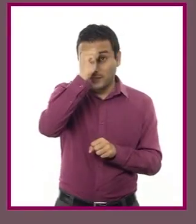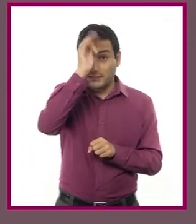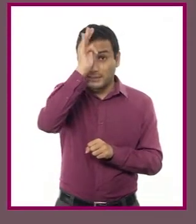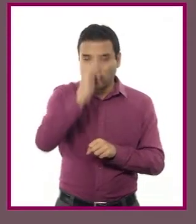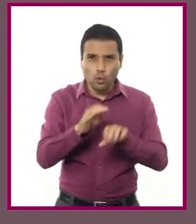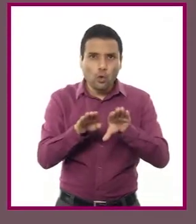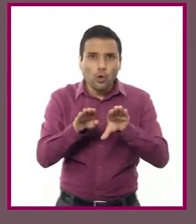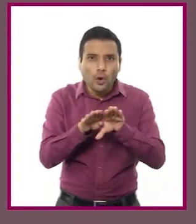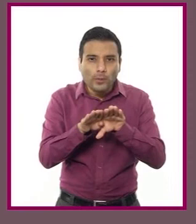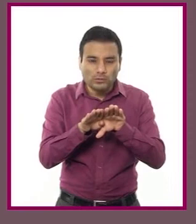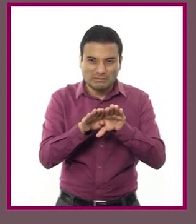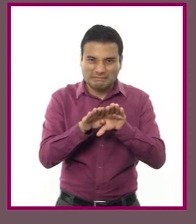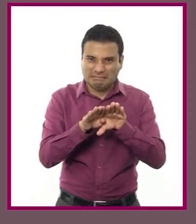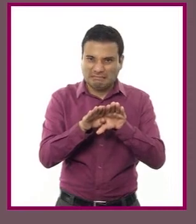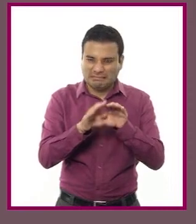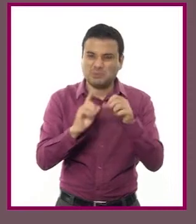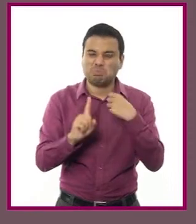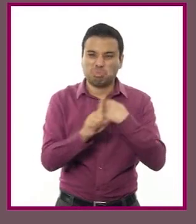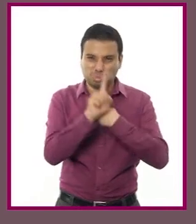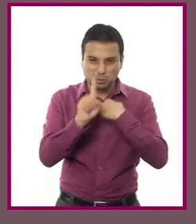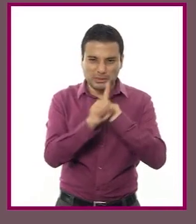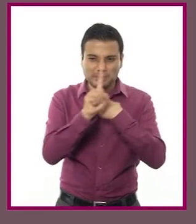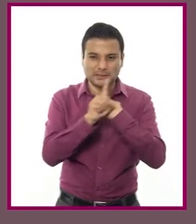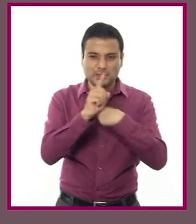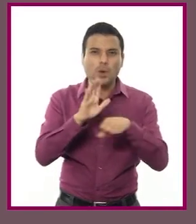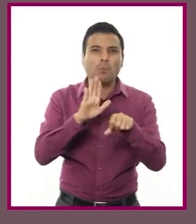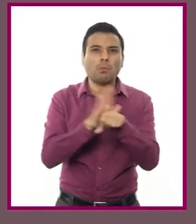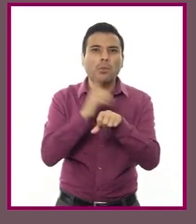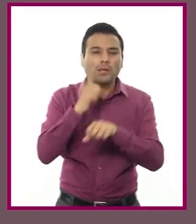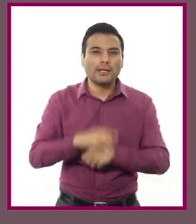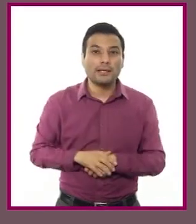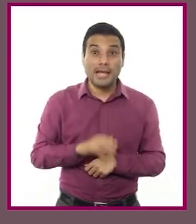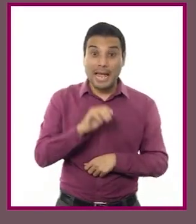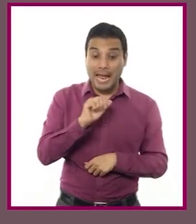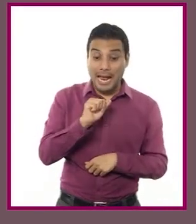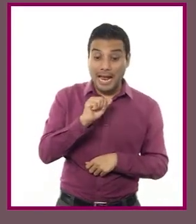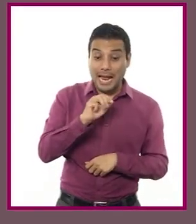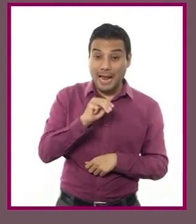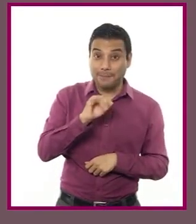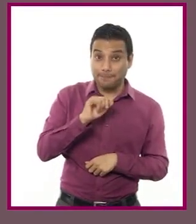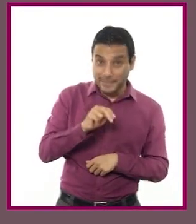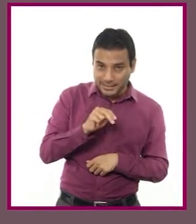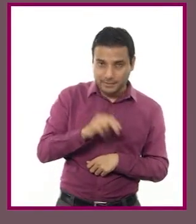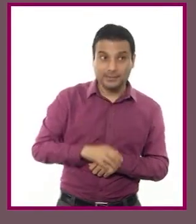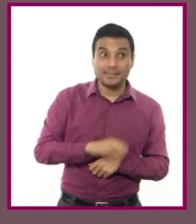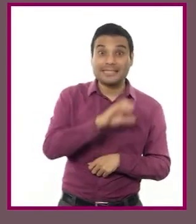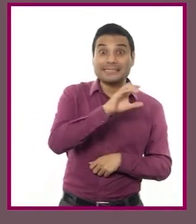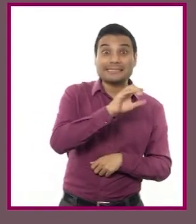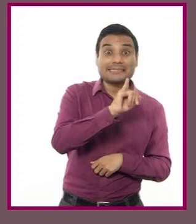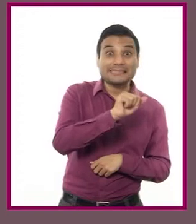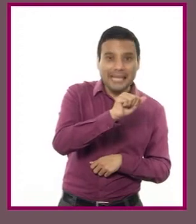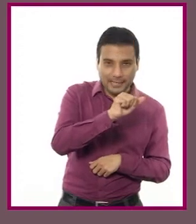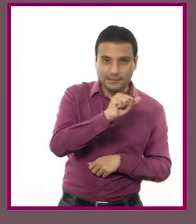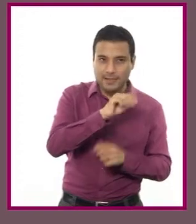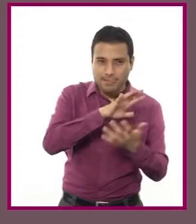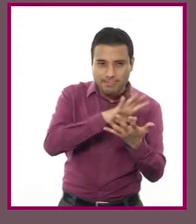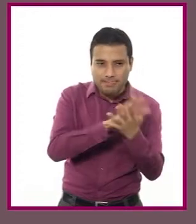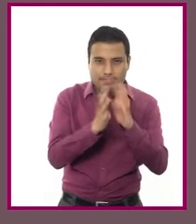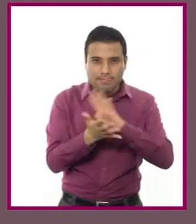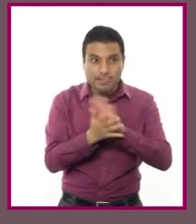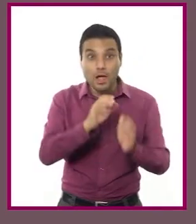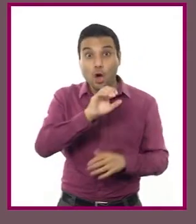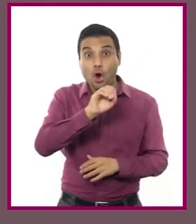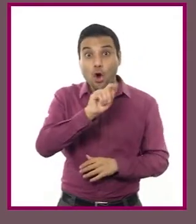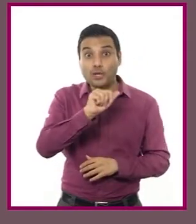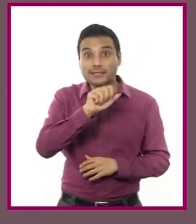tensa, pues se descubrió que Amin estaba en tratos con la CIA y la Organización del Tratado del Atlántico Norte, OTAN, para